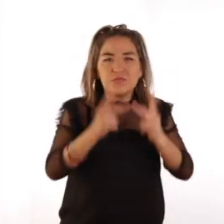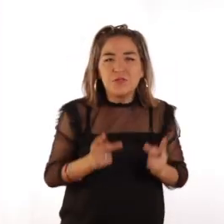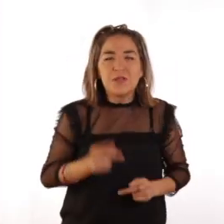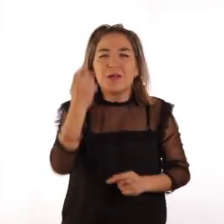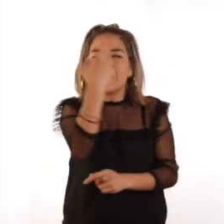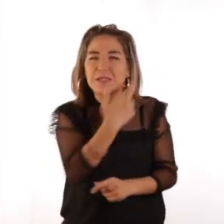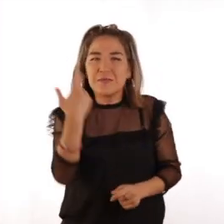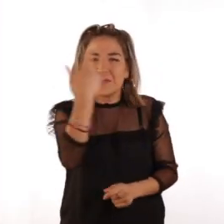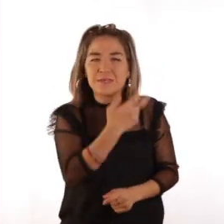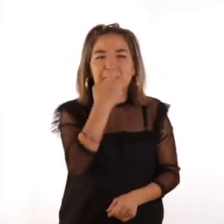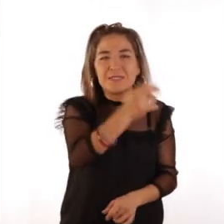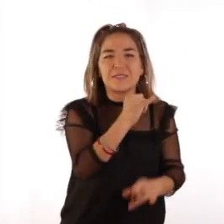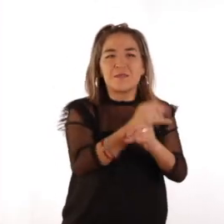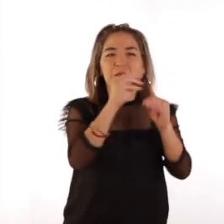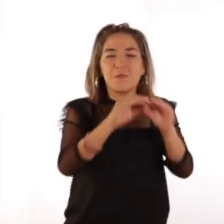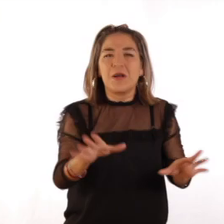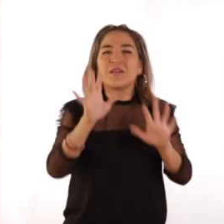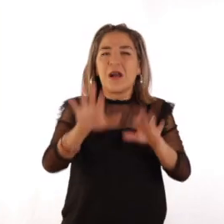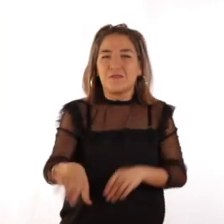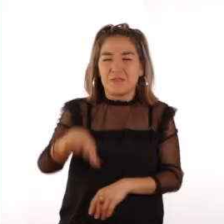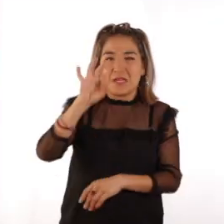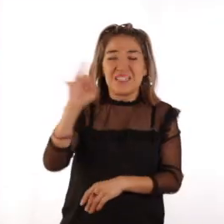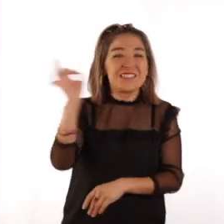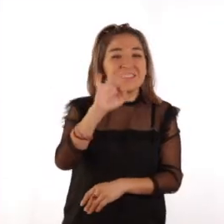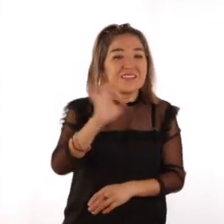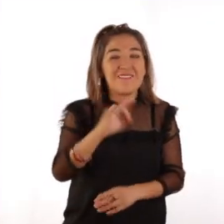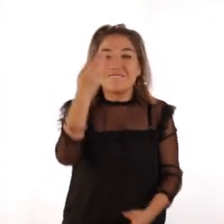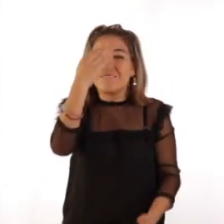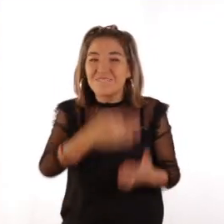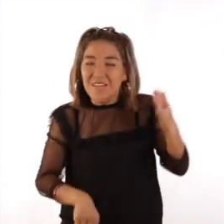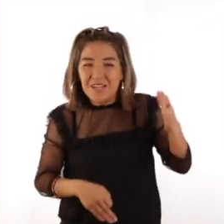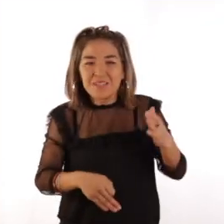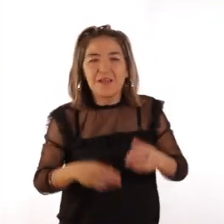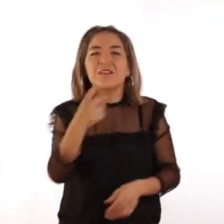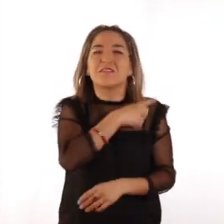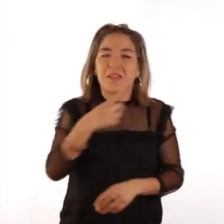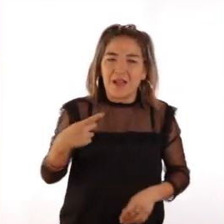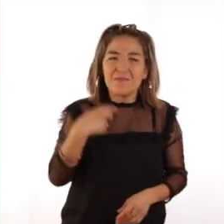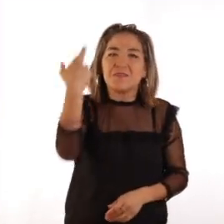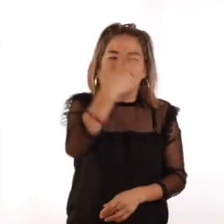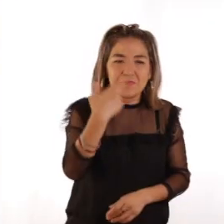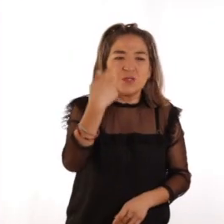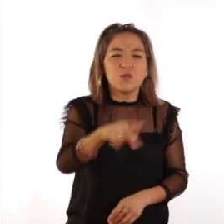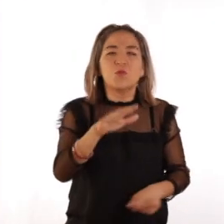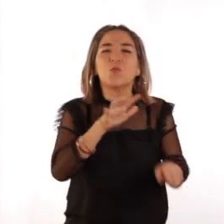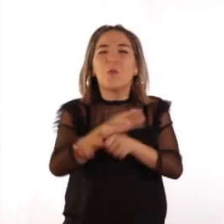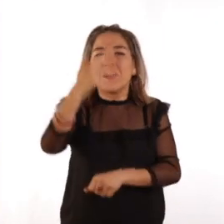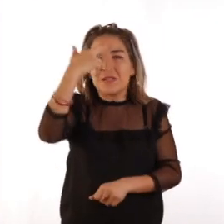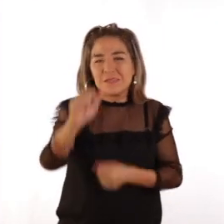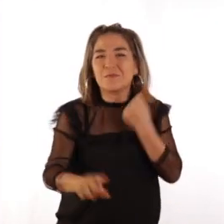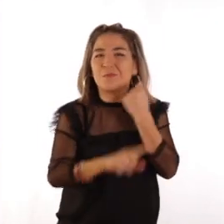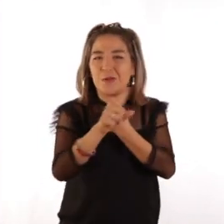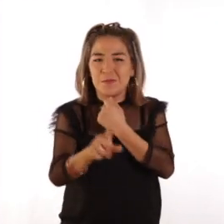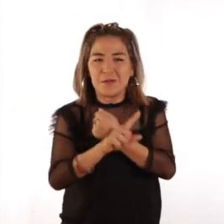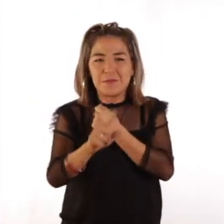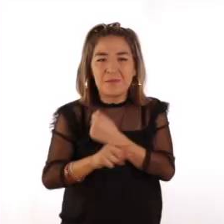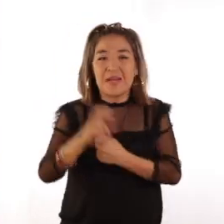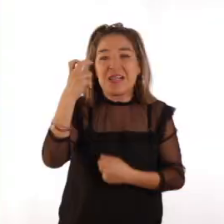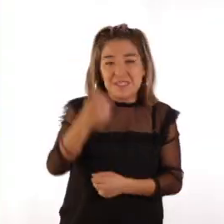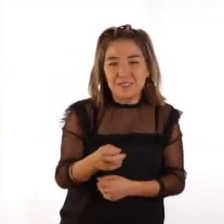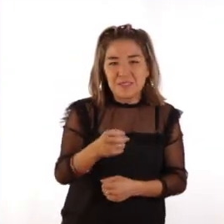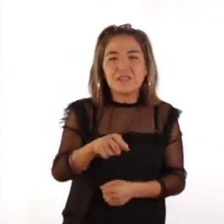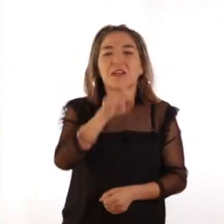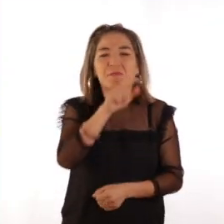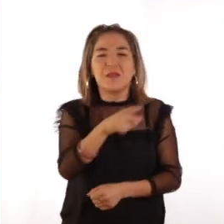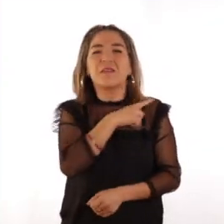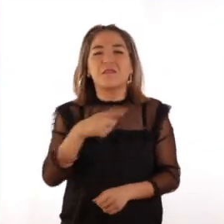sus previsiones con las cifras obtenidas y en caso de que no coincidan, deberán revisar las causas de la inconsistencia.